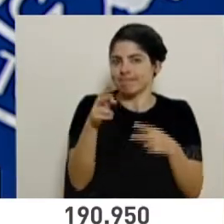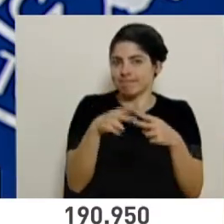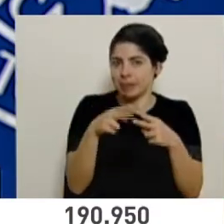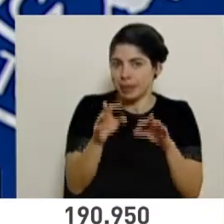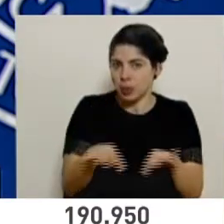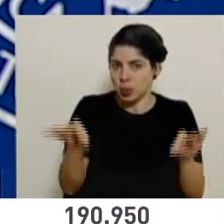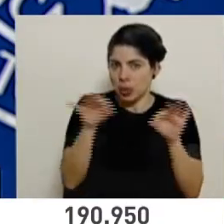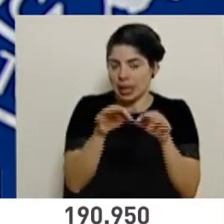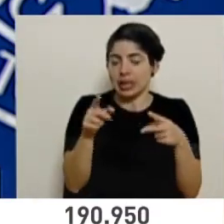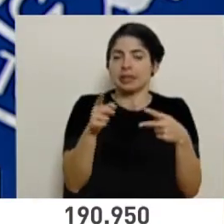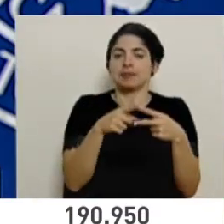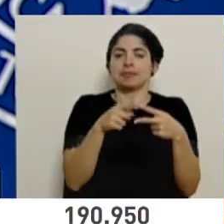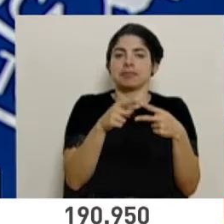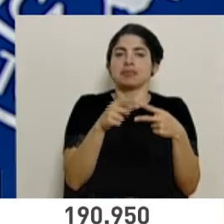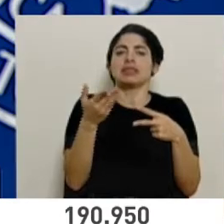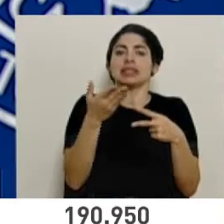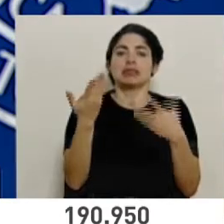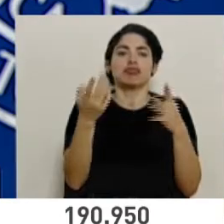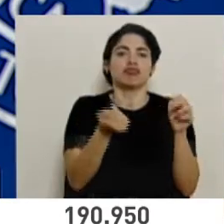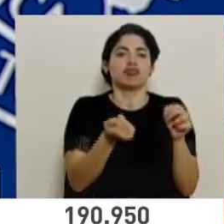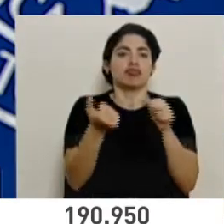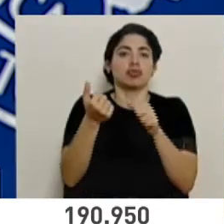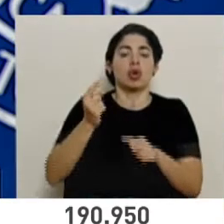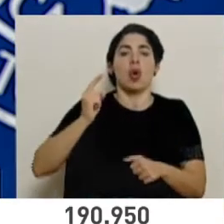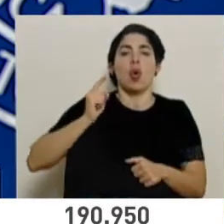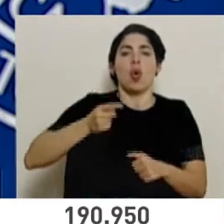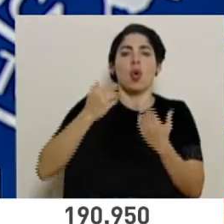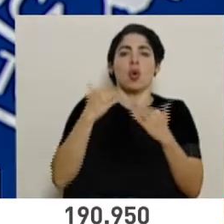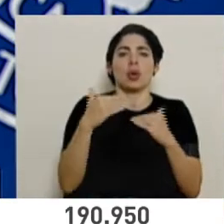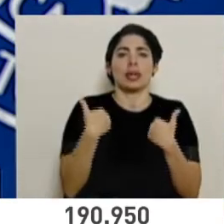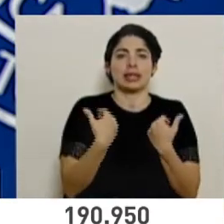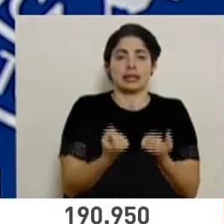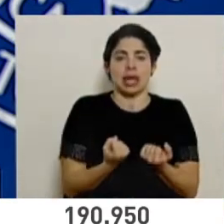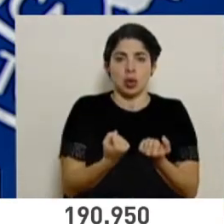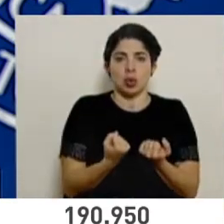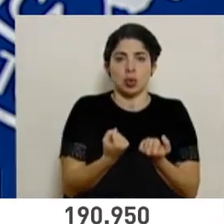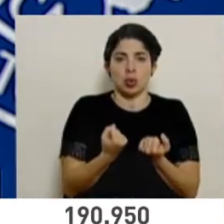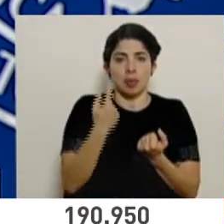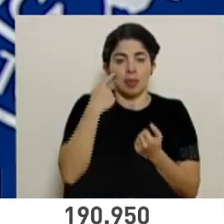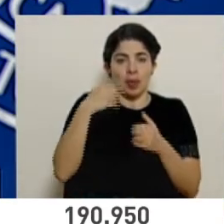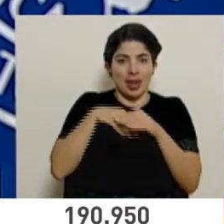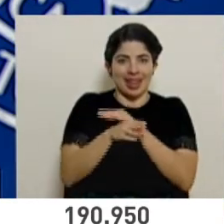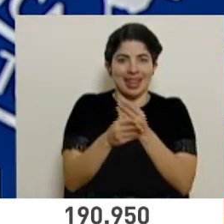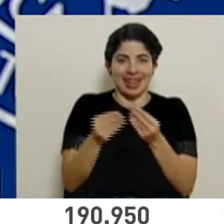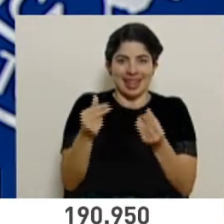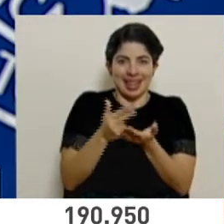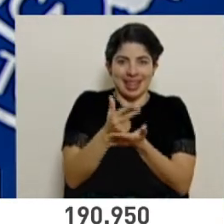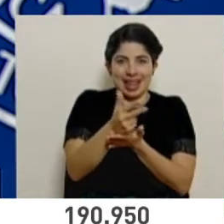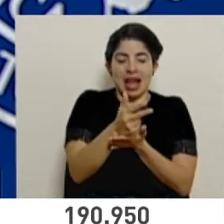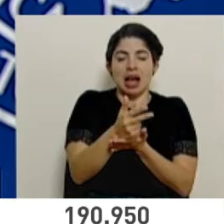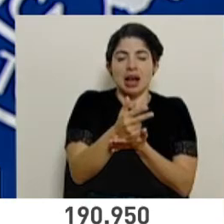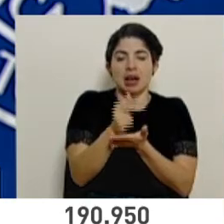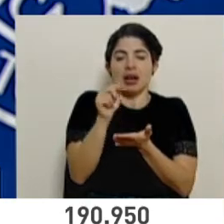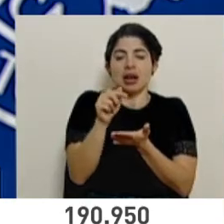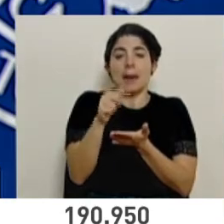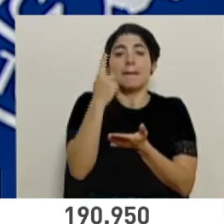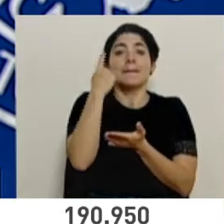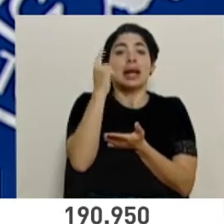importantes. Primero, se elimina la orden sanitaria de ingreso terrestre para